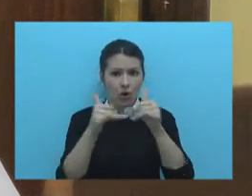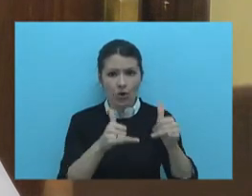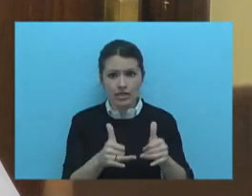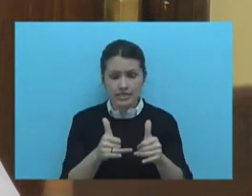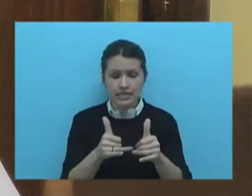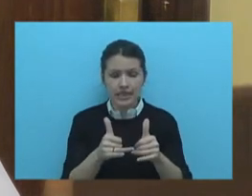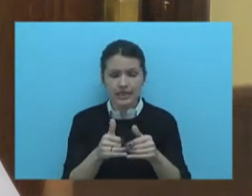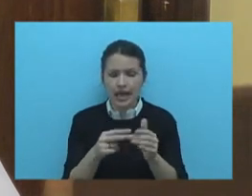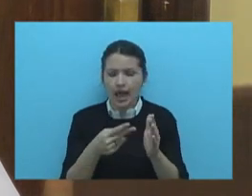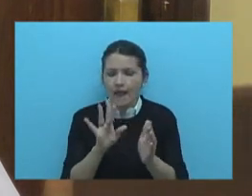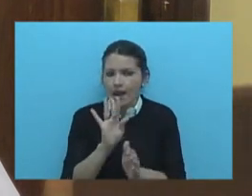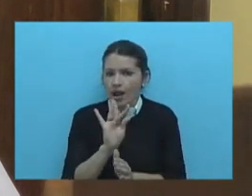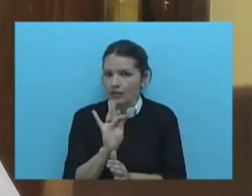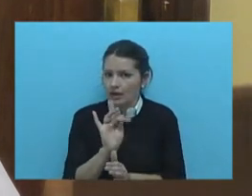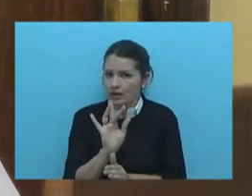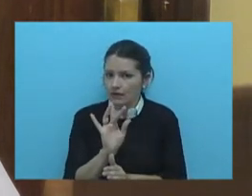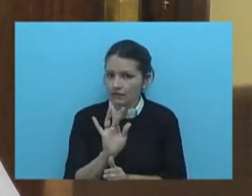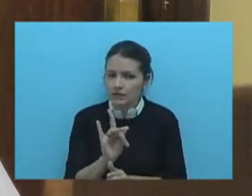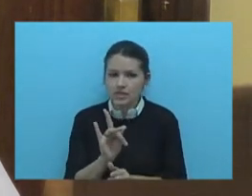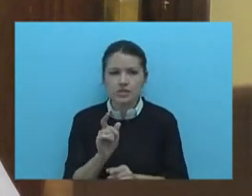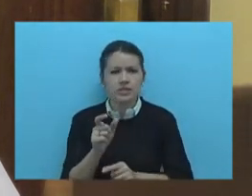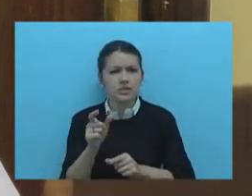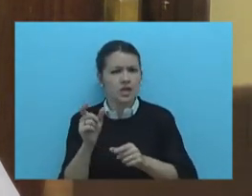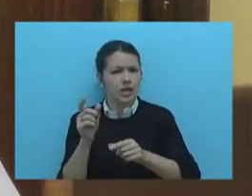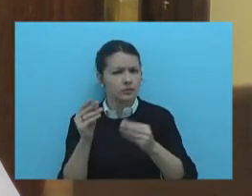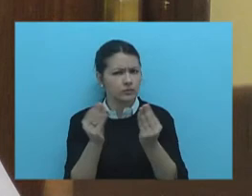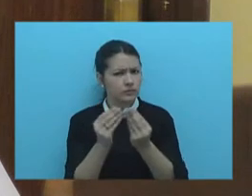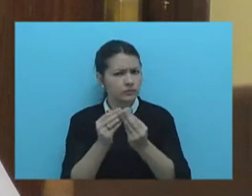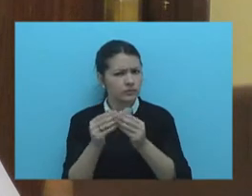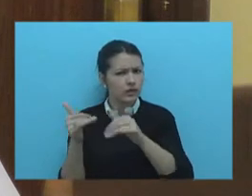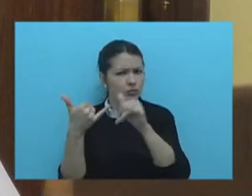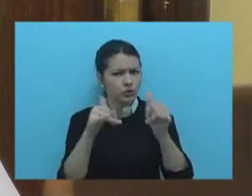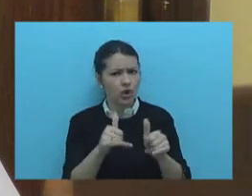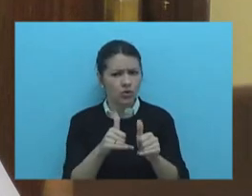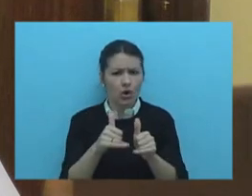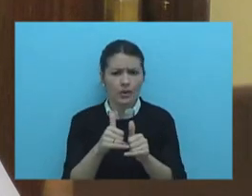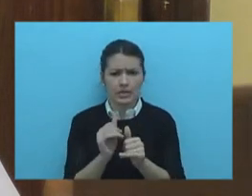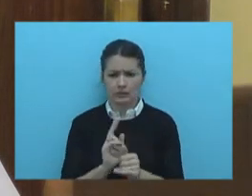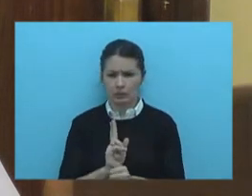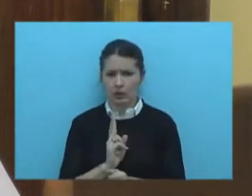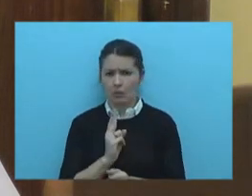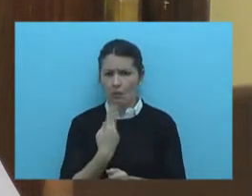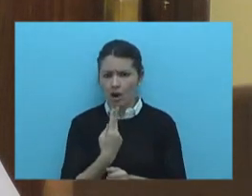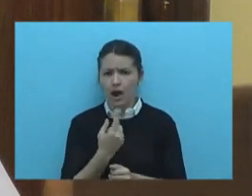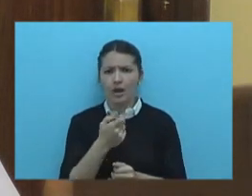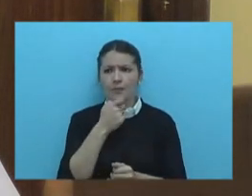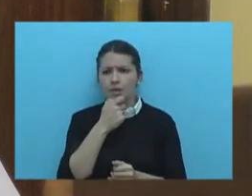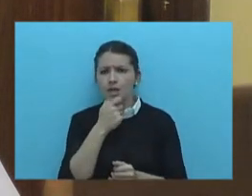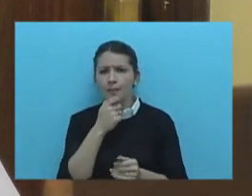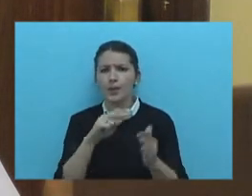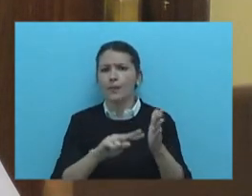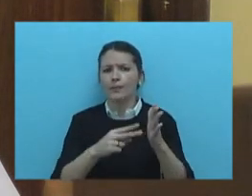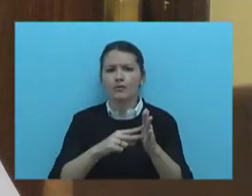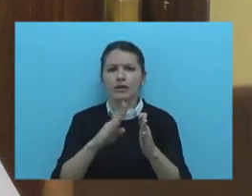de suicidios debido a las diferentes problemáticas que se plantean en este proyecto. Por ejemplo, la exclusión, el bullying,